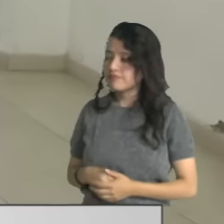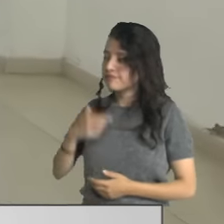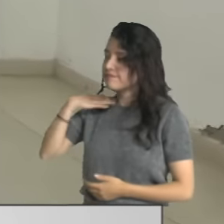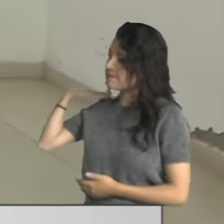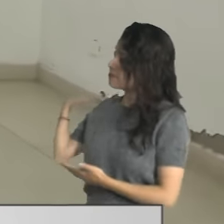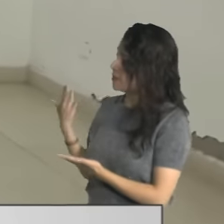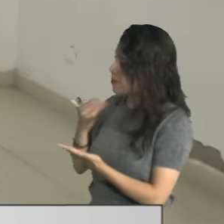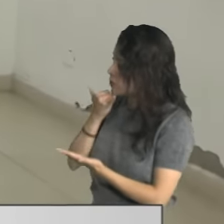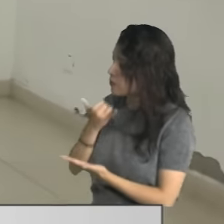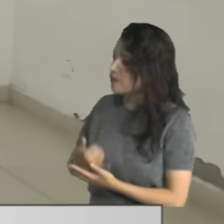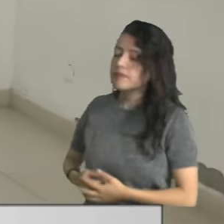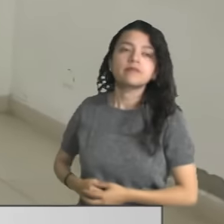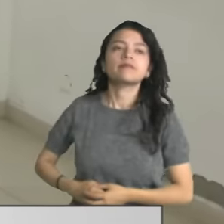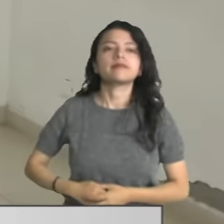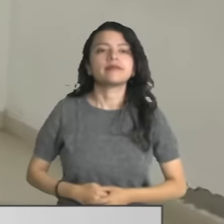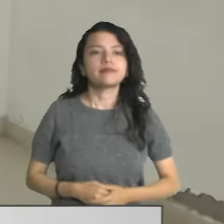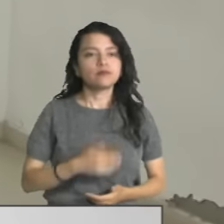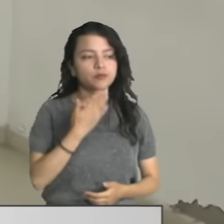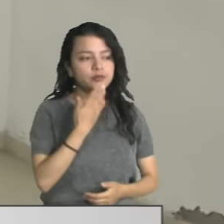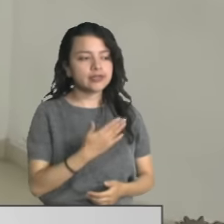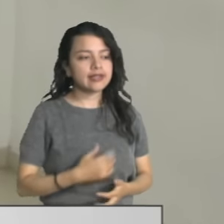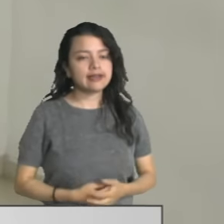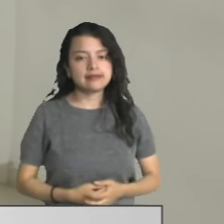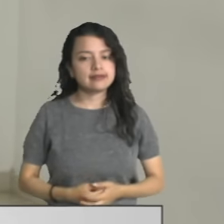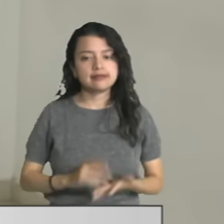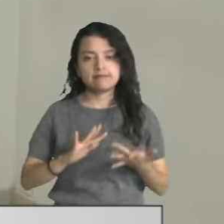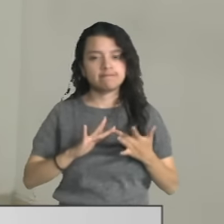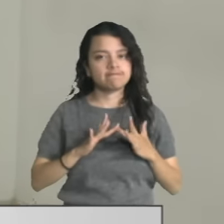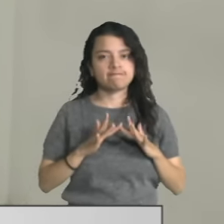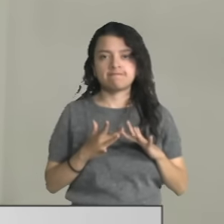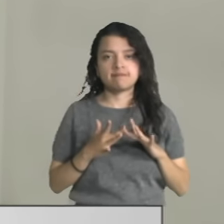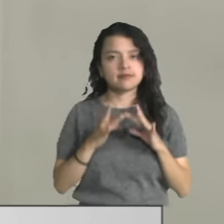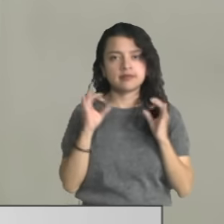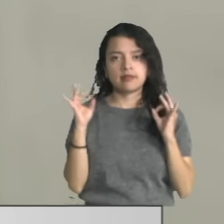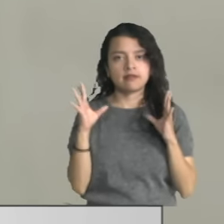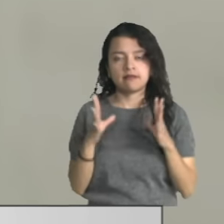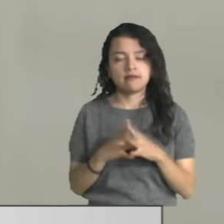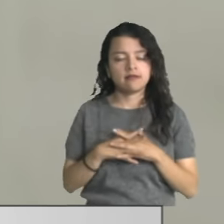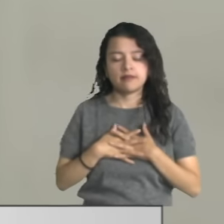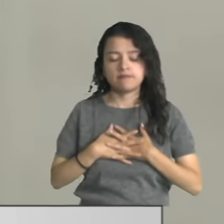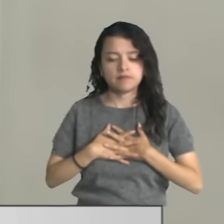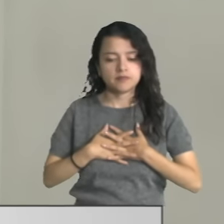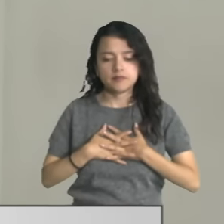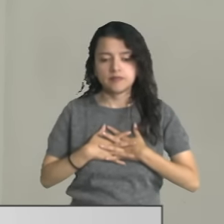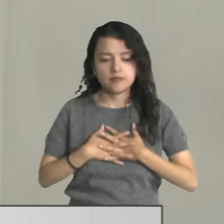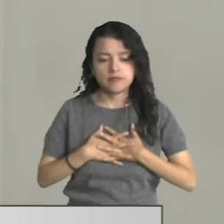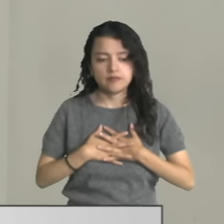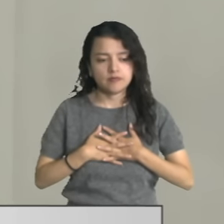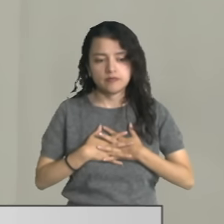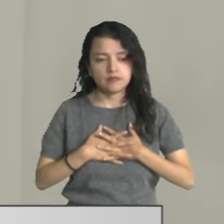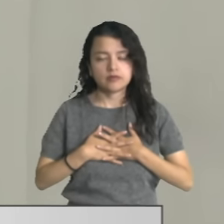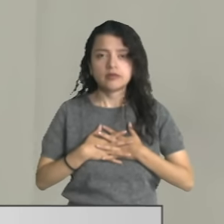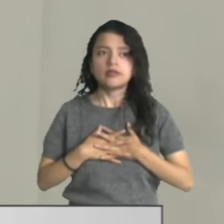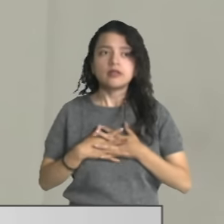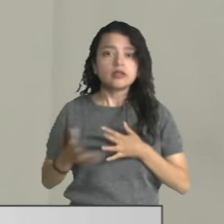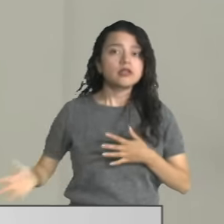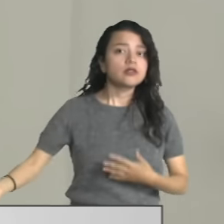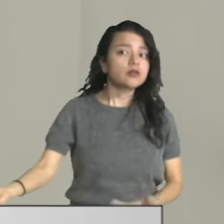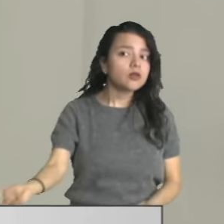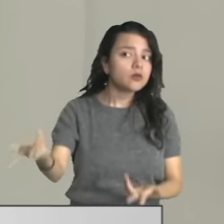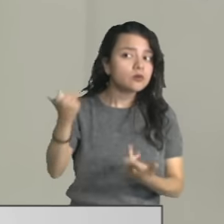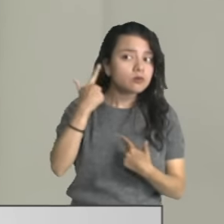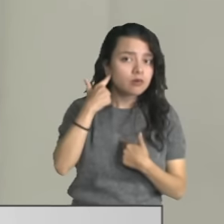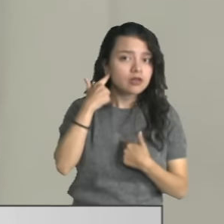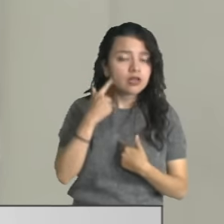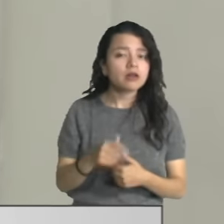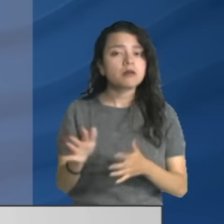Muchas gracias, estamos dolidos, hay un drama humano en nuestro municipio. El reporte comunitario es que a eso de